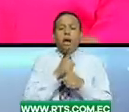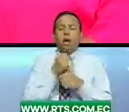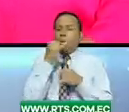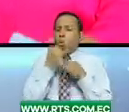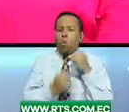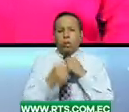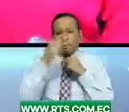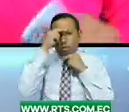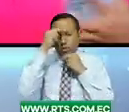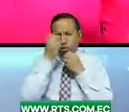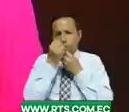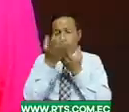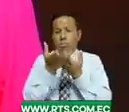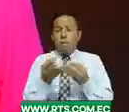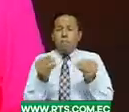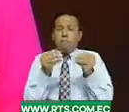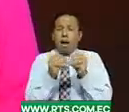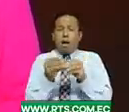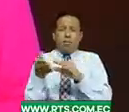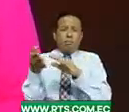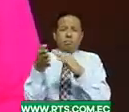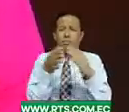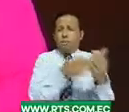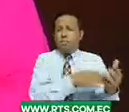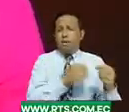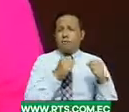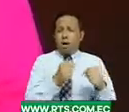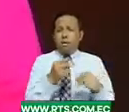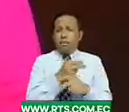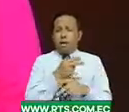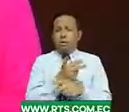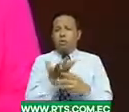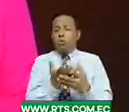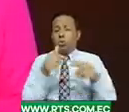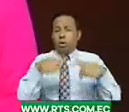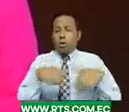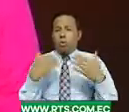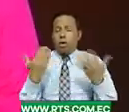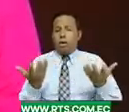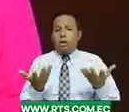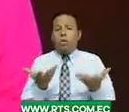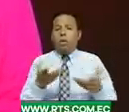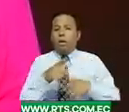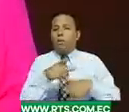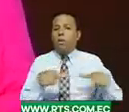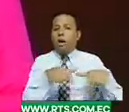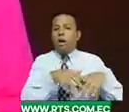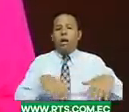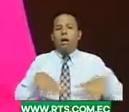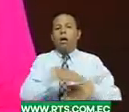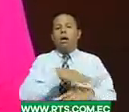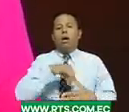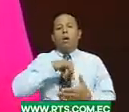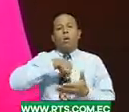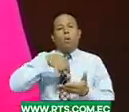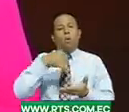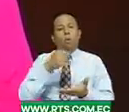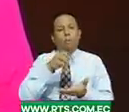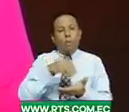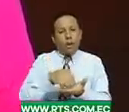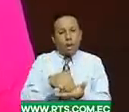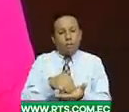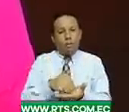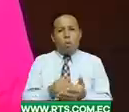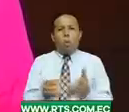nos encontramos en la cooperativa Juan Montalvo, donde se registra una nueva muerte violenta. Un adulto mayor, aproximadamente